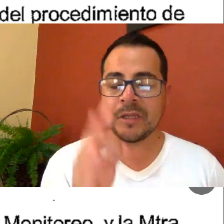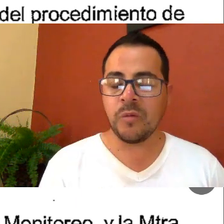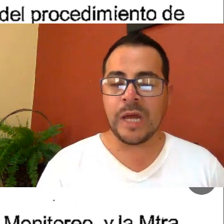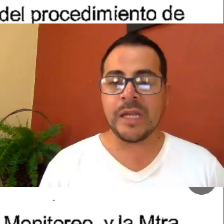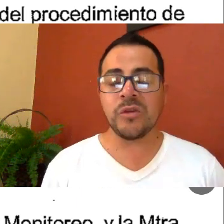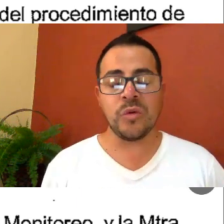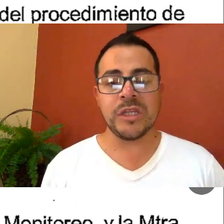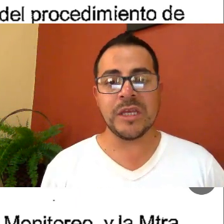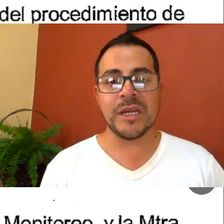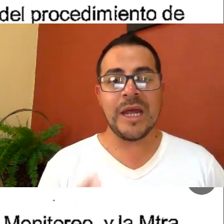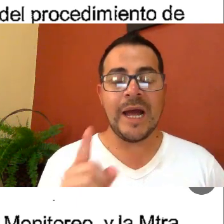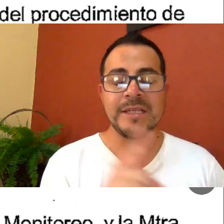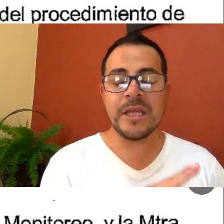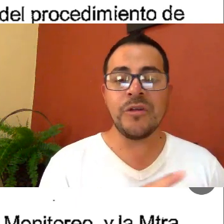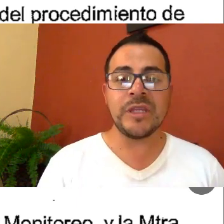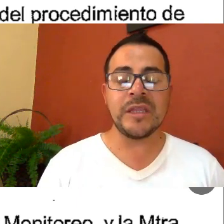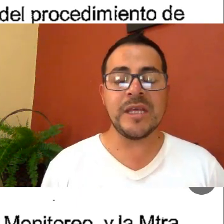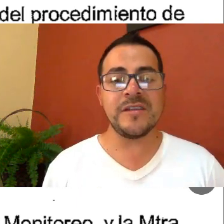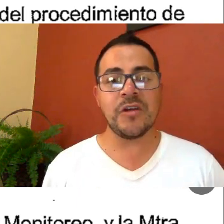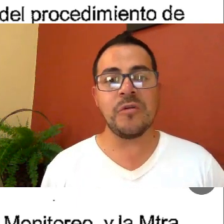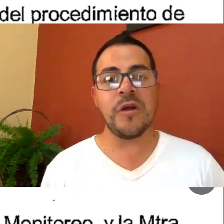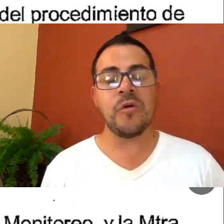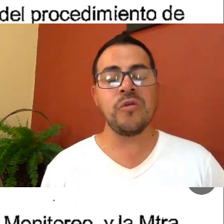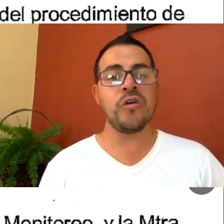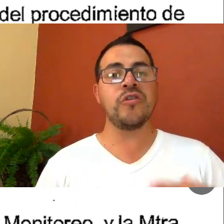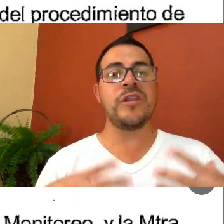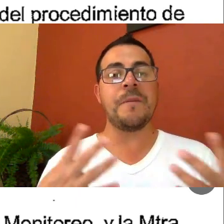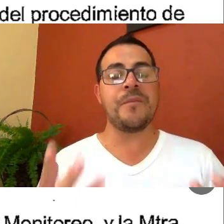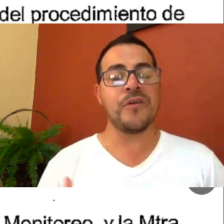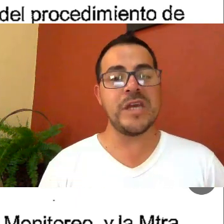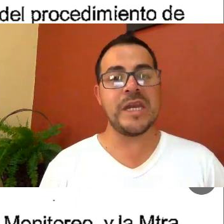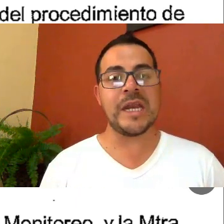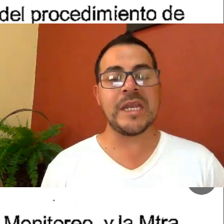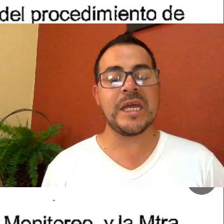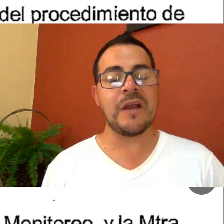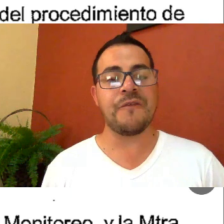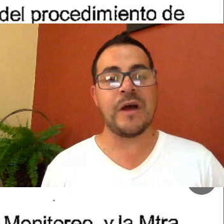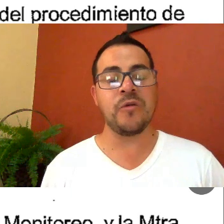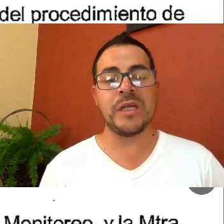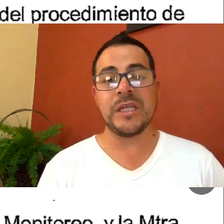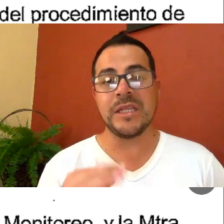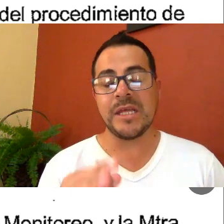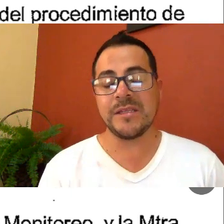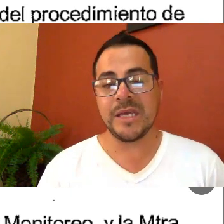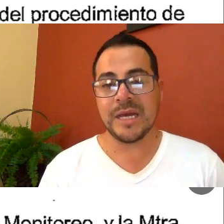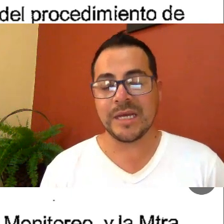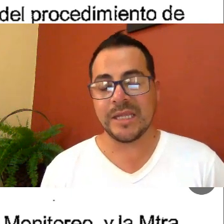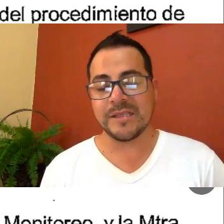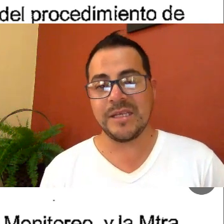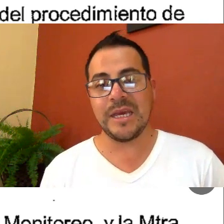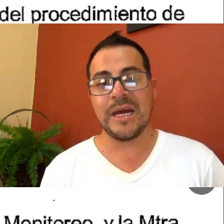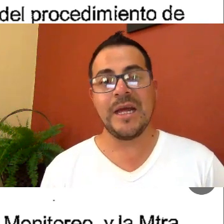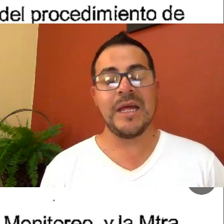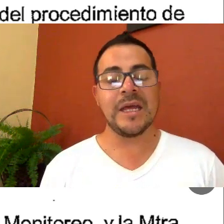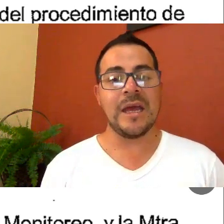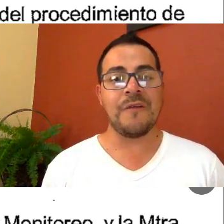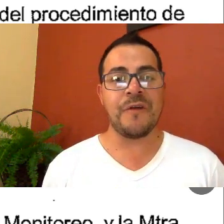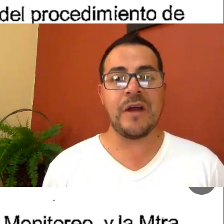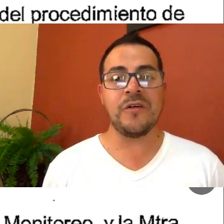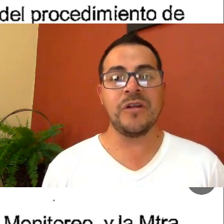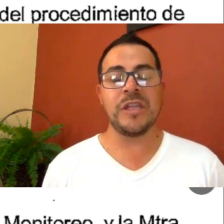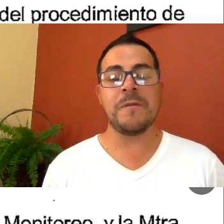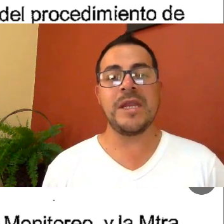en particular en Twitter, ha estado en tendencia número uno, donde apoyan a Enrique Alfaro, una tendencia que decía